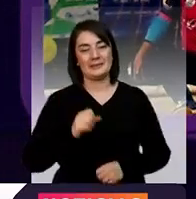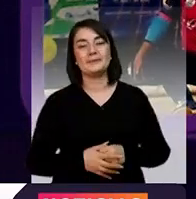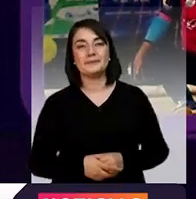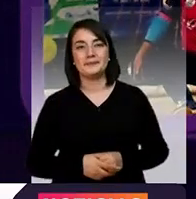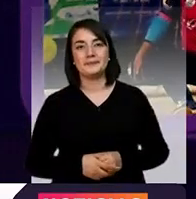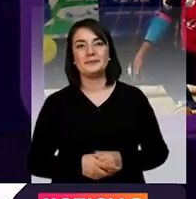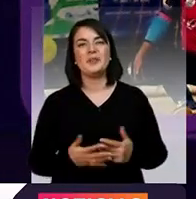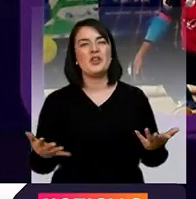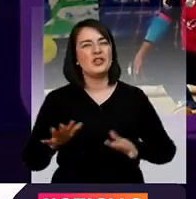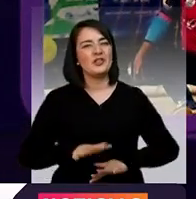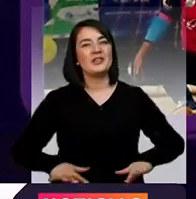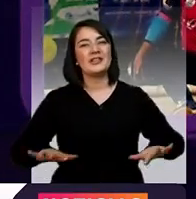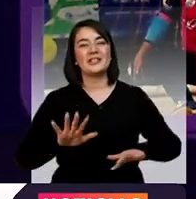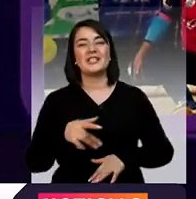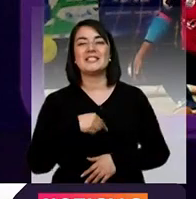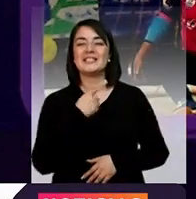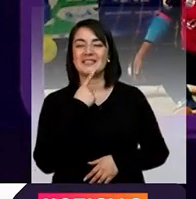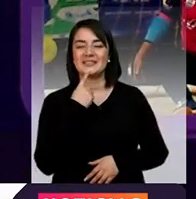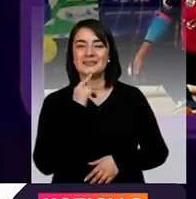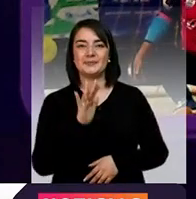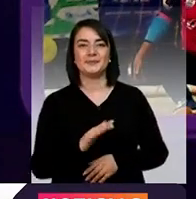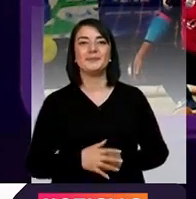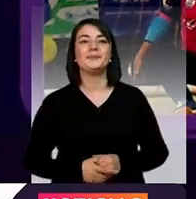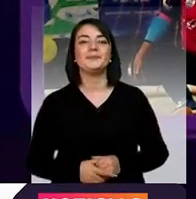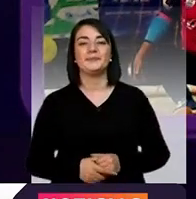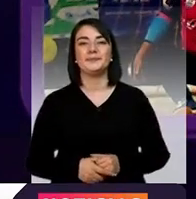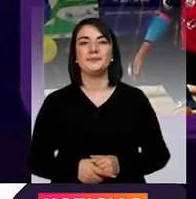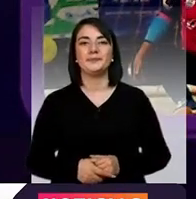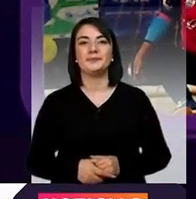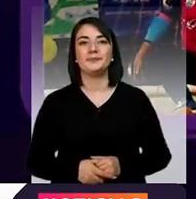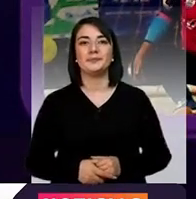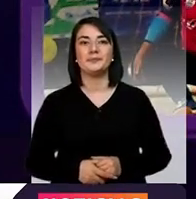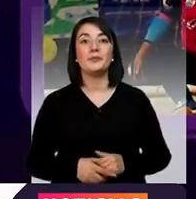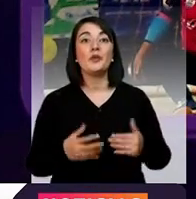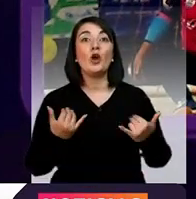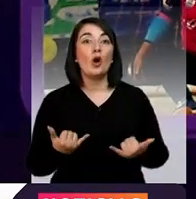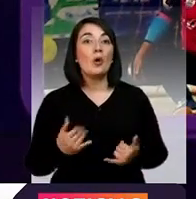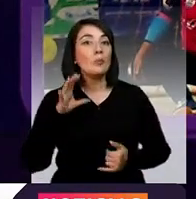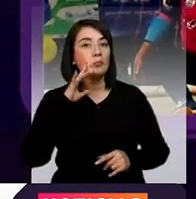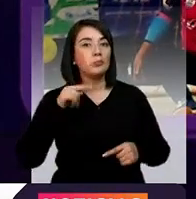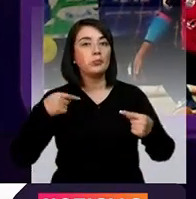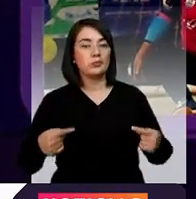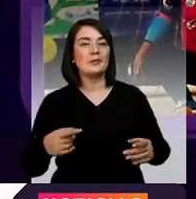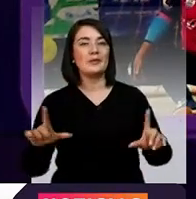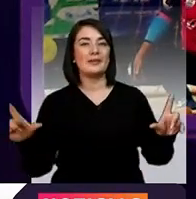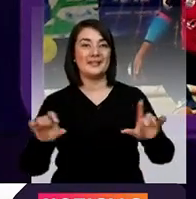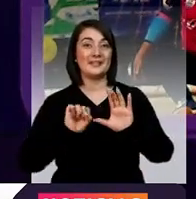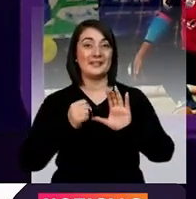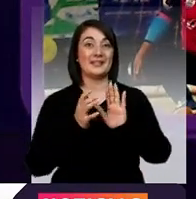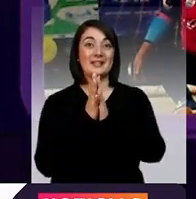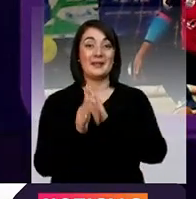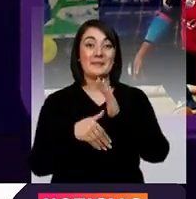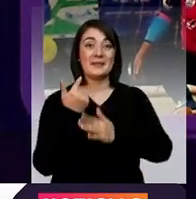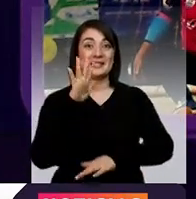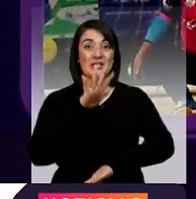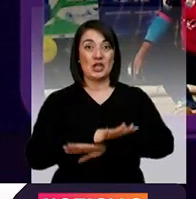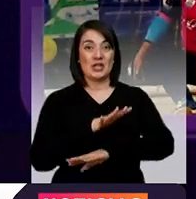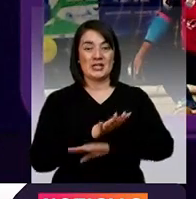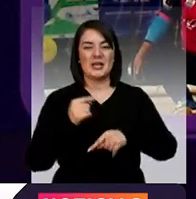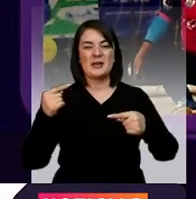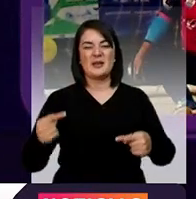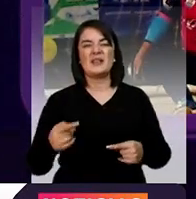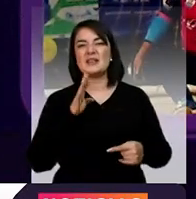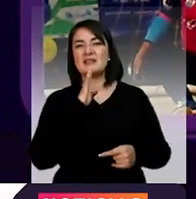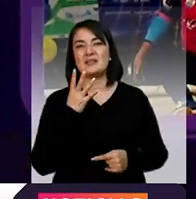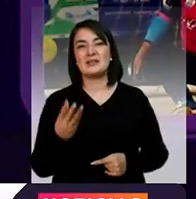se disputa en el Coliseo Arena de Sal en Zipaquirá. Hoy Capital transmitirá en directo desde las 5 de la tarde el compromiso